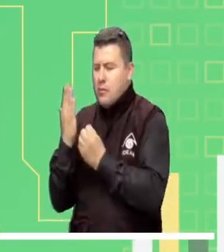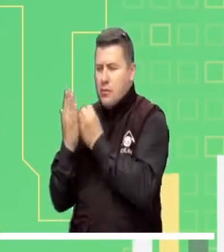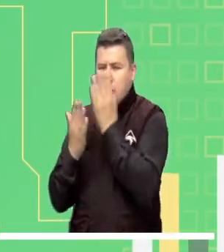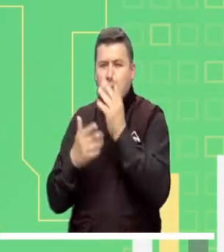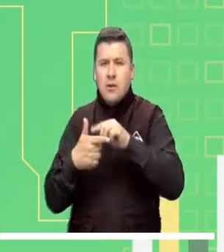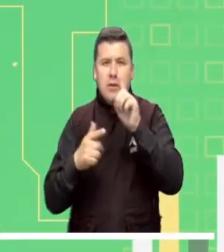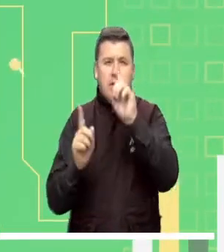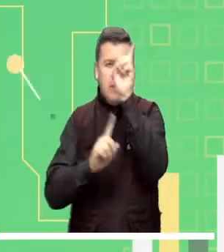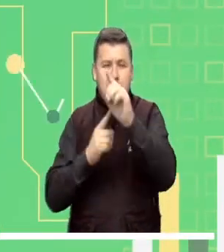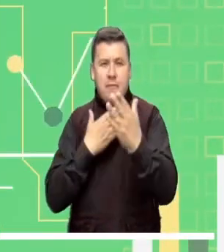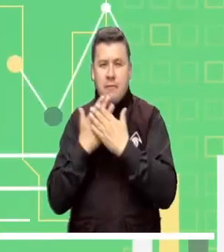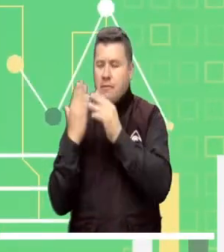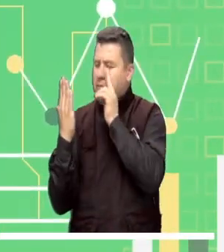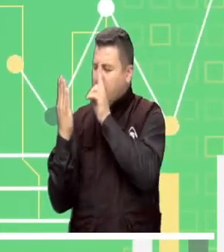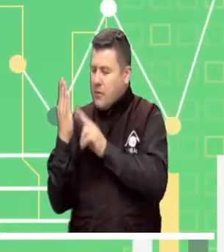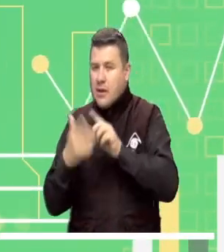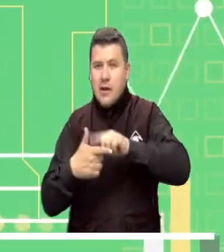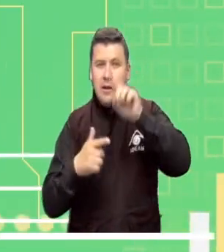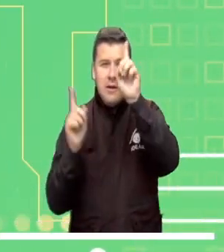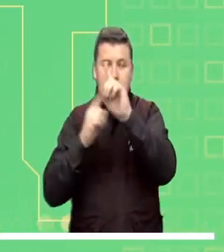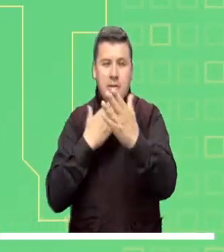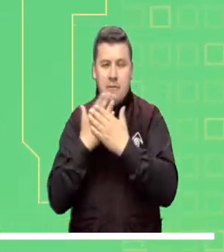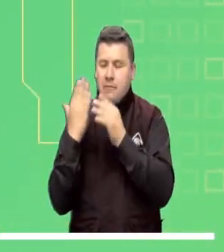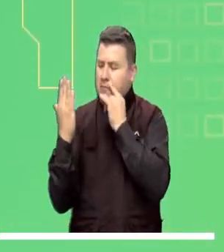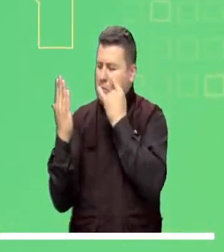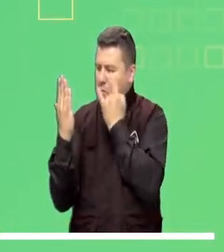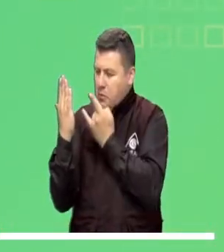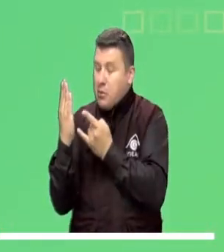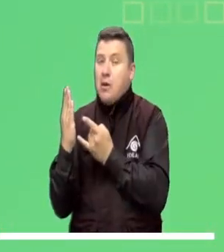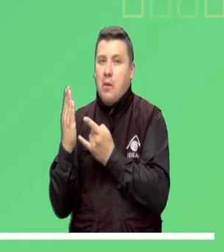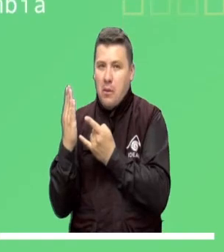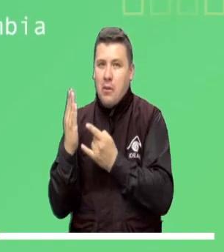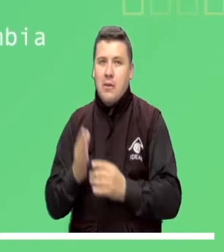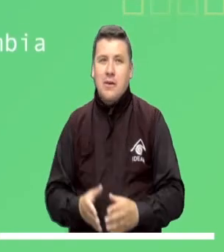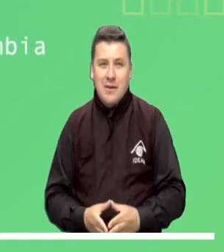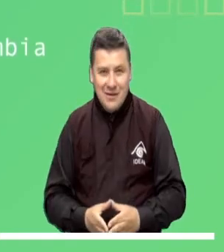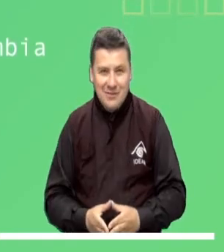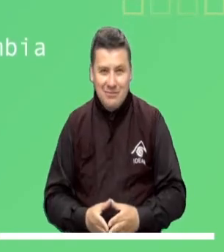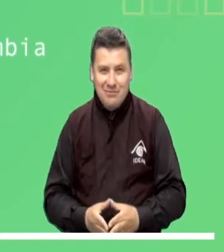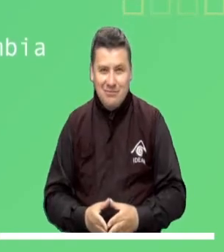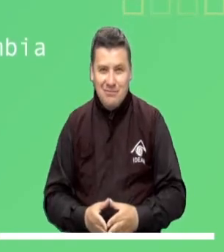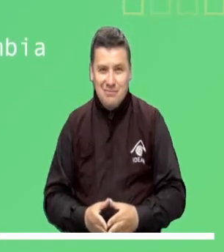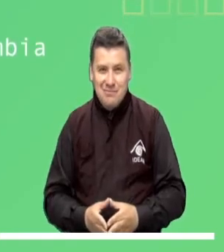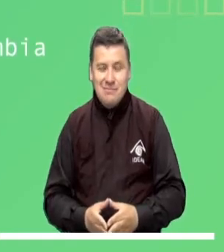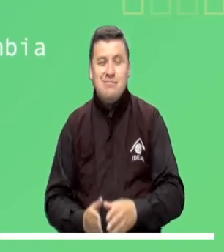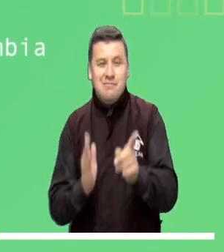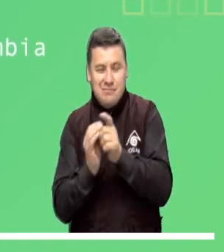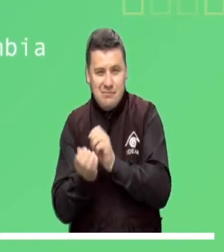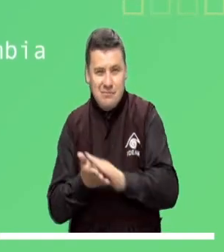a nivel municipal, cifras de deforestación, estadísticas de rayos y otros datos de interés.